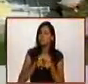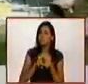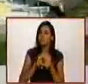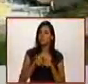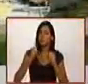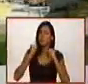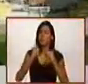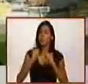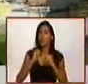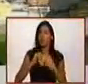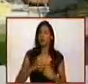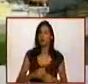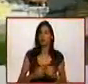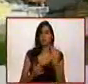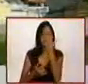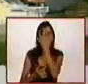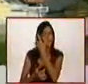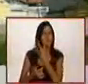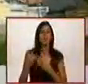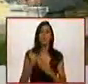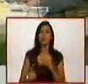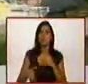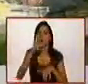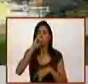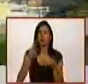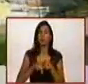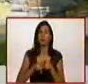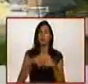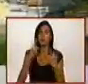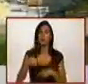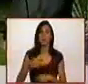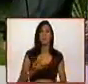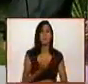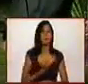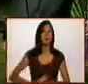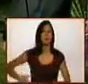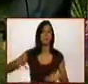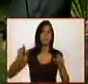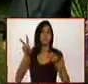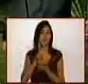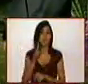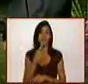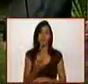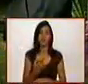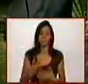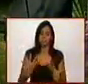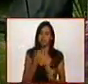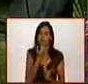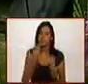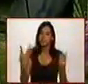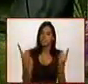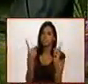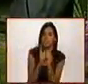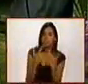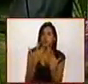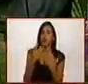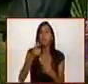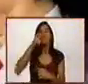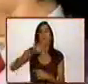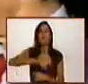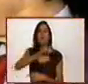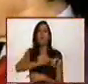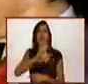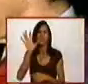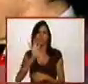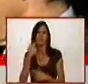tan potenciada como ha sido en este último año. Por su parte, el primer mandatario venezolano manifestó el acercamiento de Sócrates con los pueblos